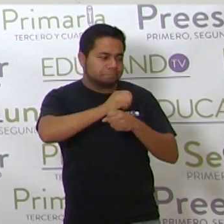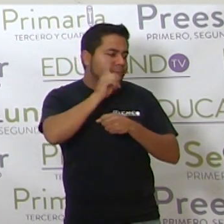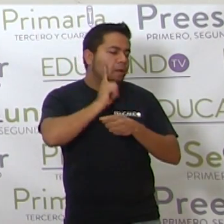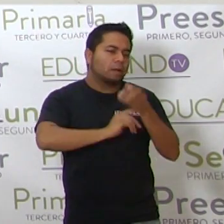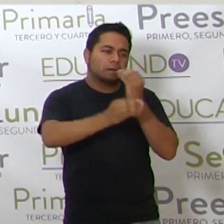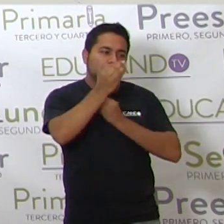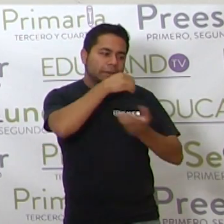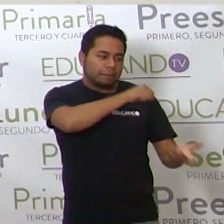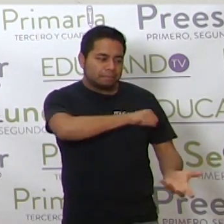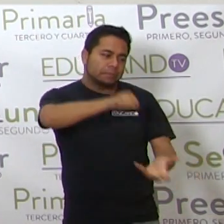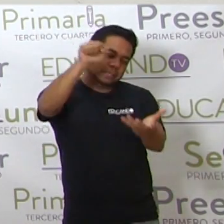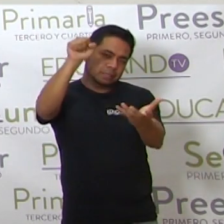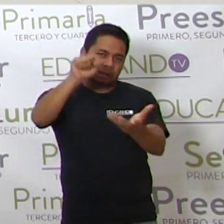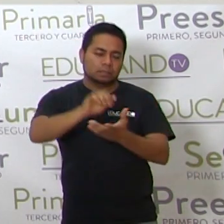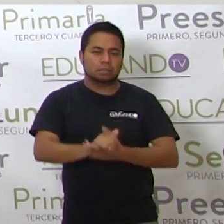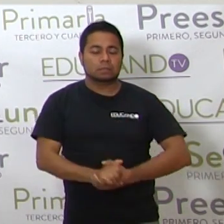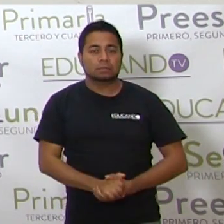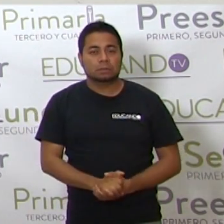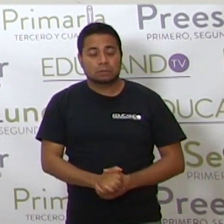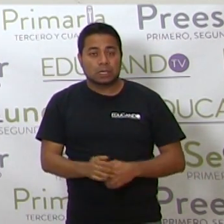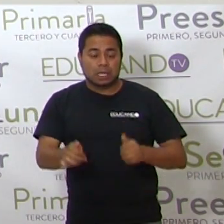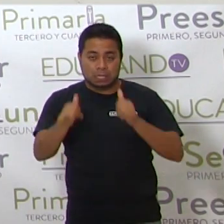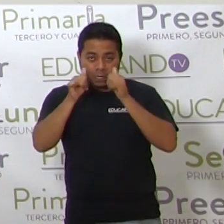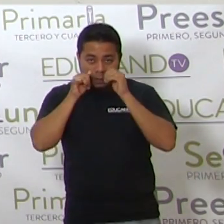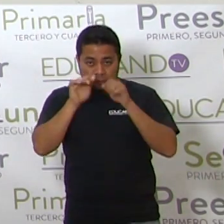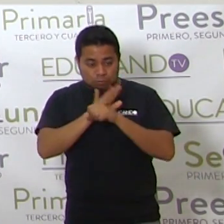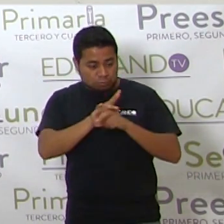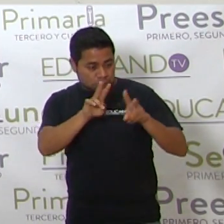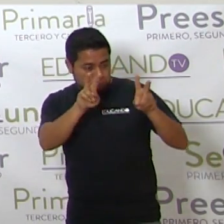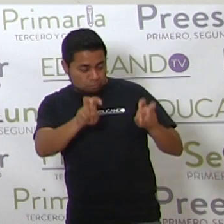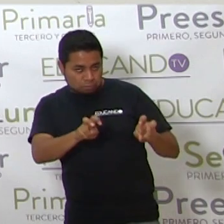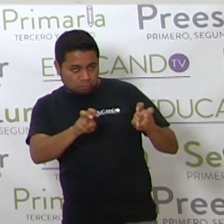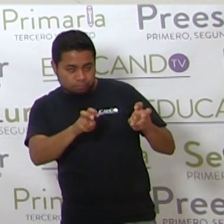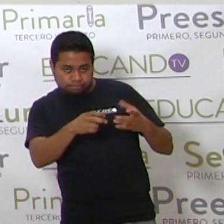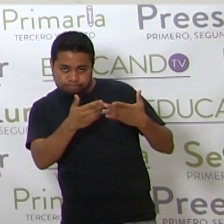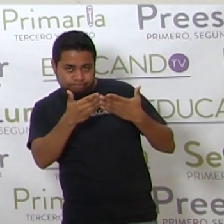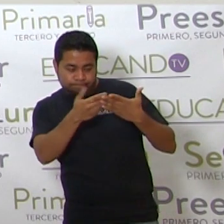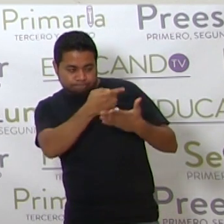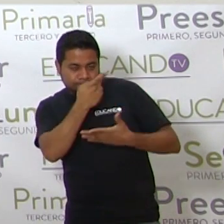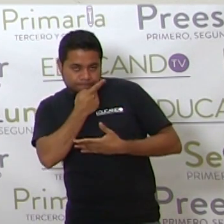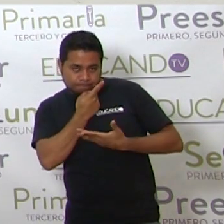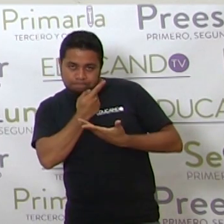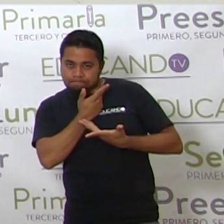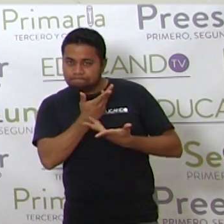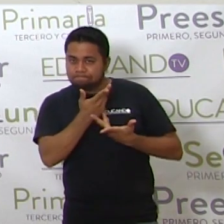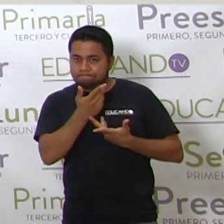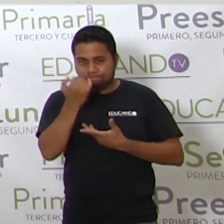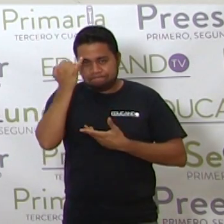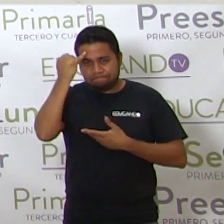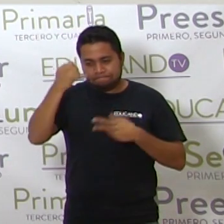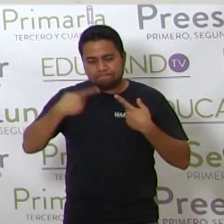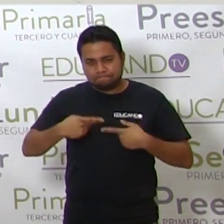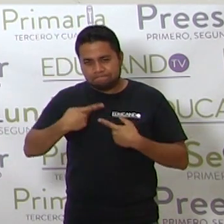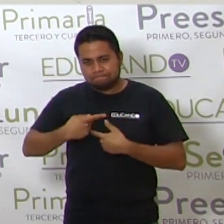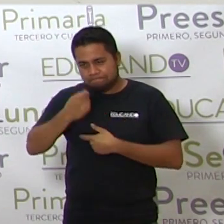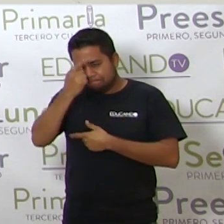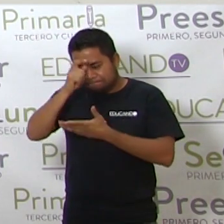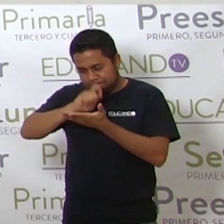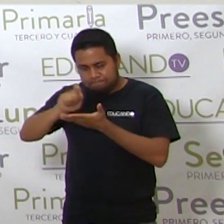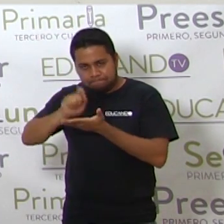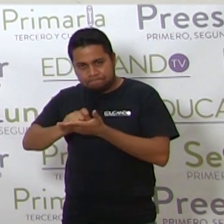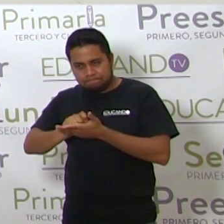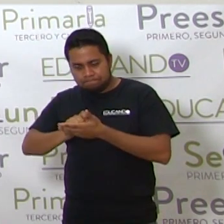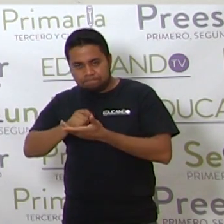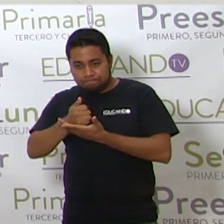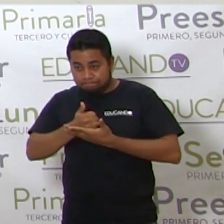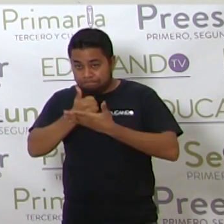mucha atención porque en el título del acto no nos está dando pauta el autor o no necesitó nos está